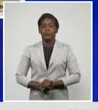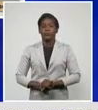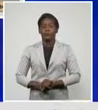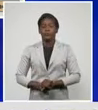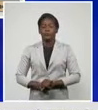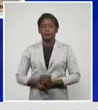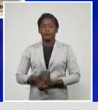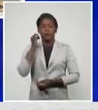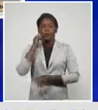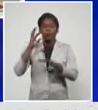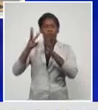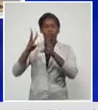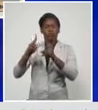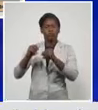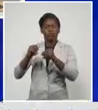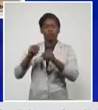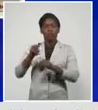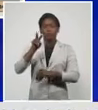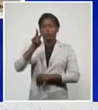anterior,